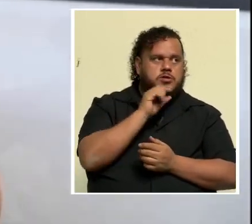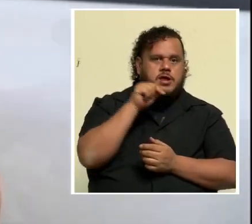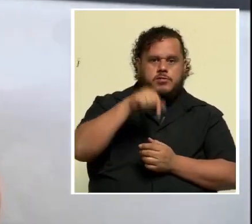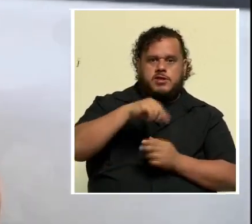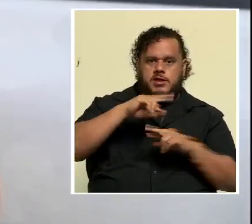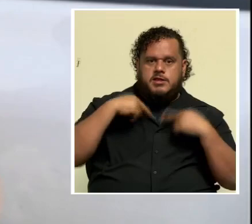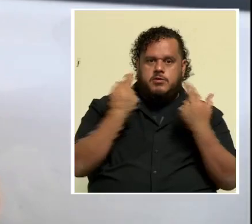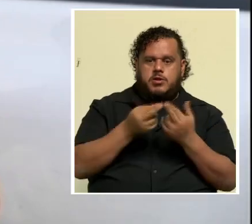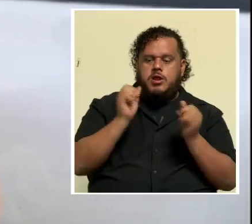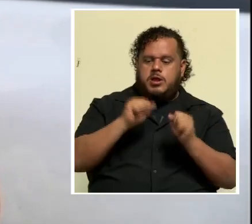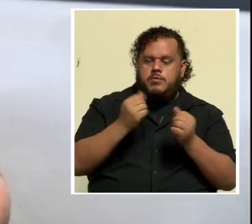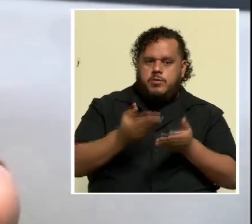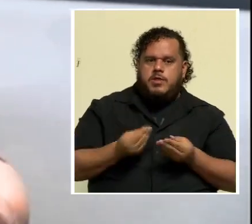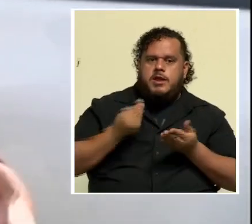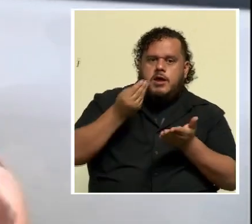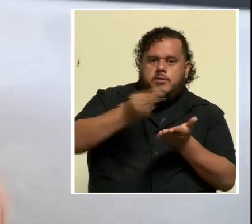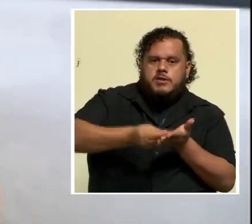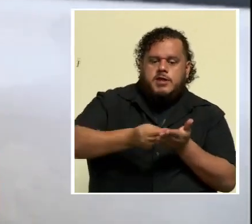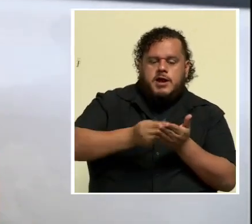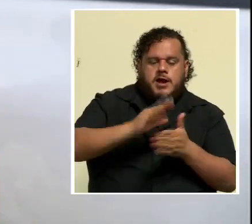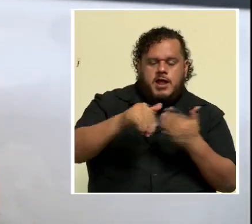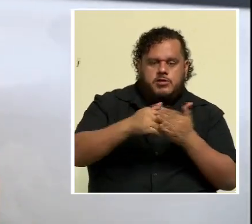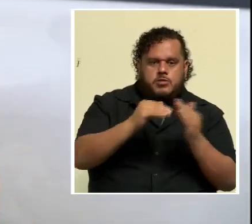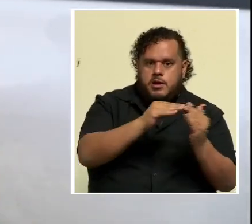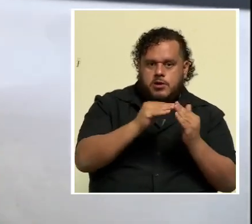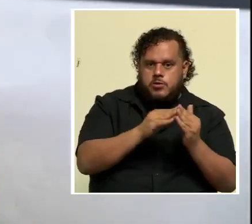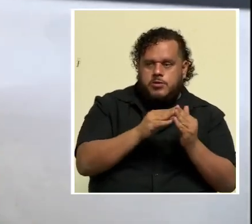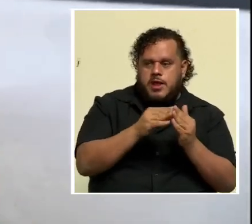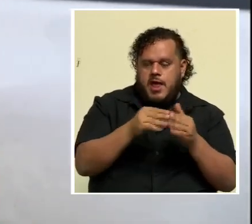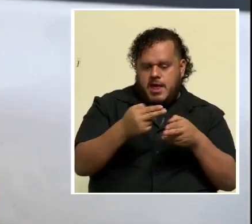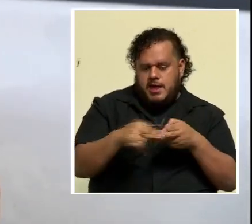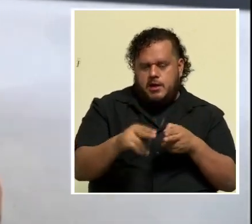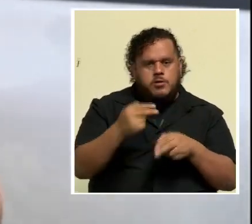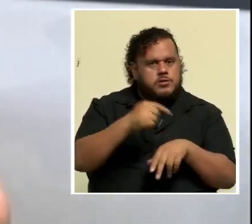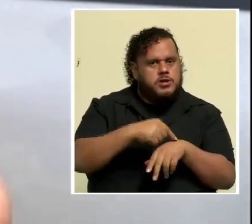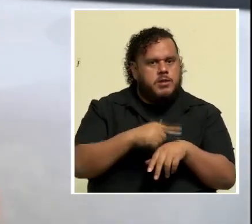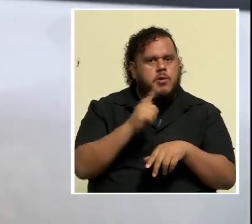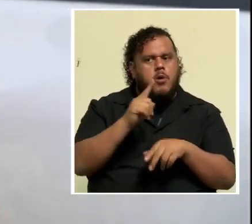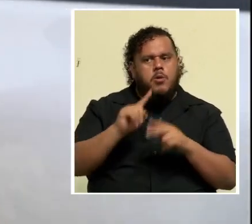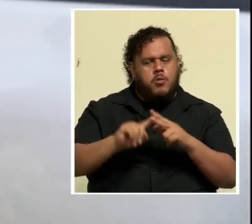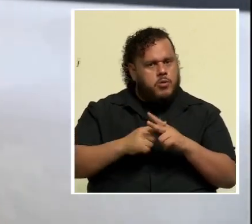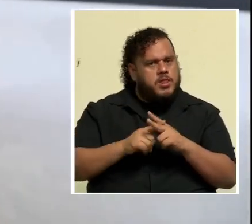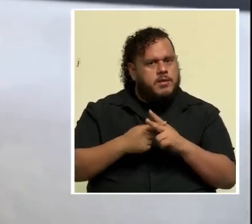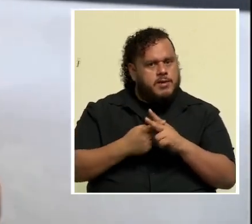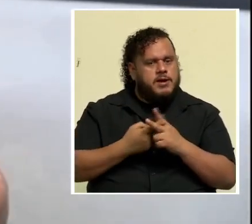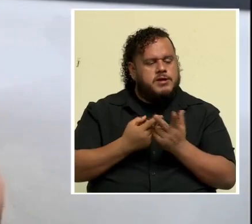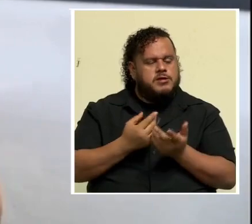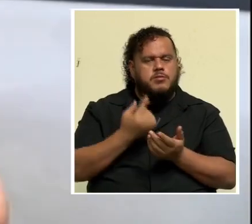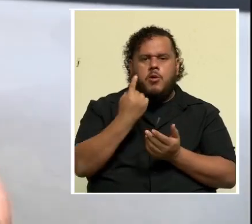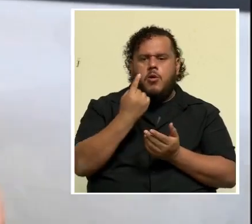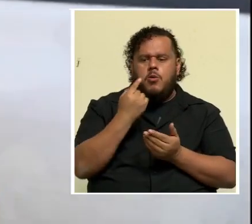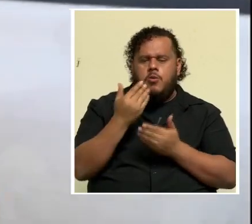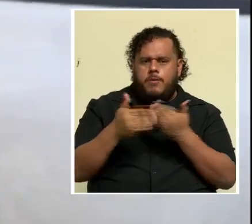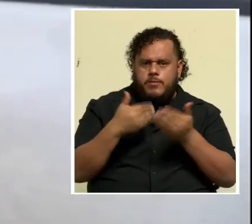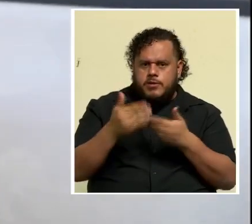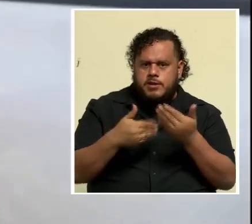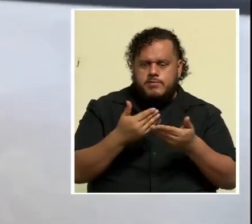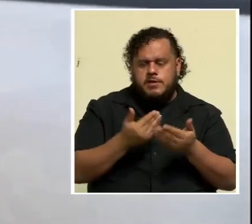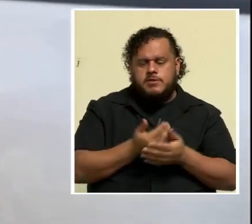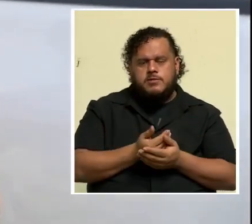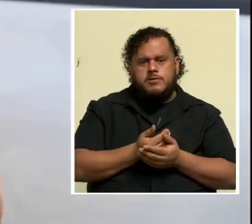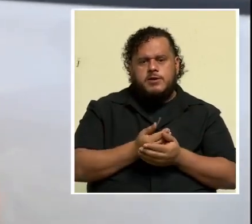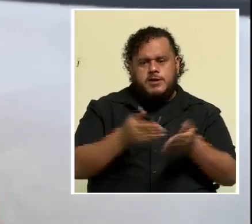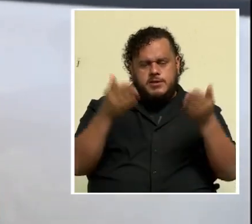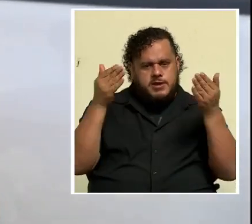y poderle ofrecer a la comunidad en el corto plazo un mecanismo, un procedimiento